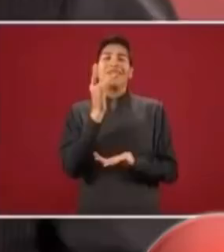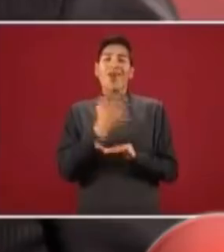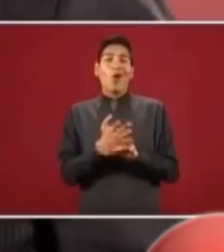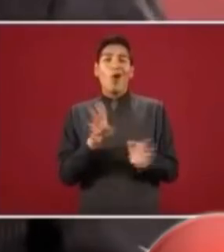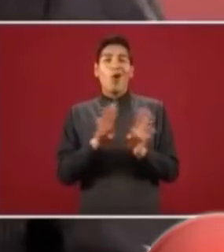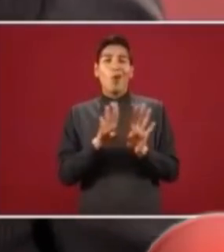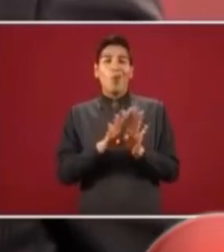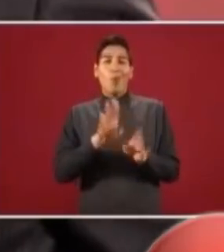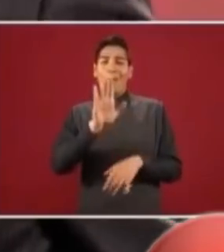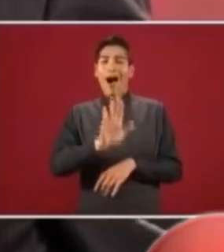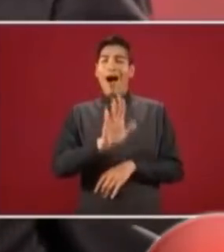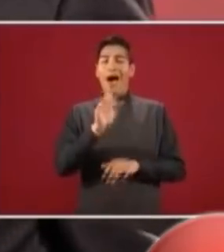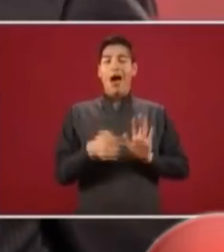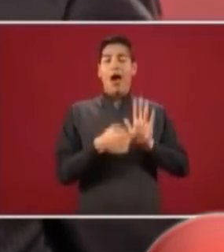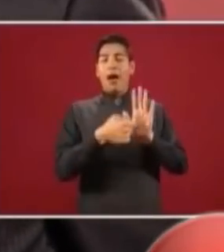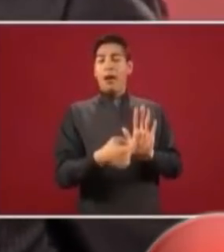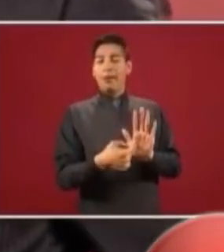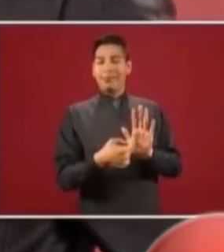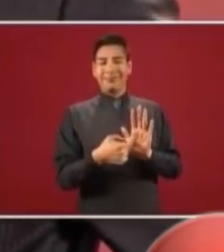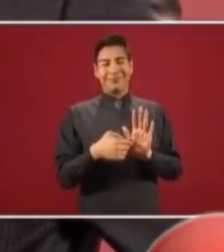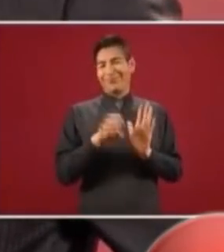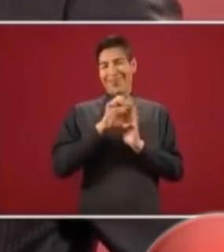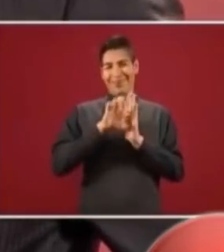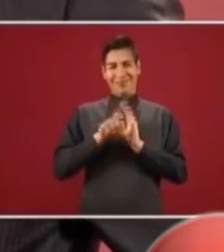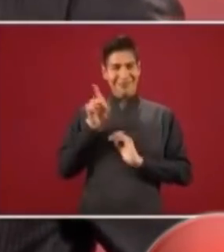Llegó un momento que la revista Forbes